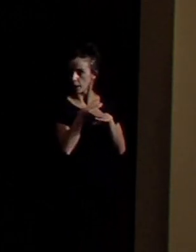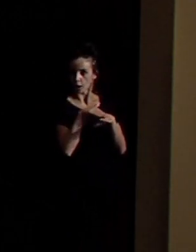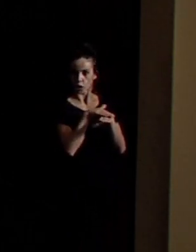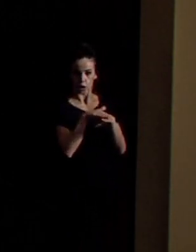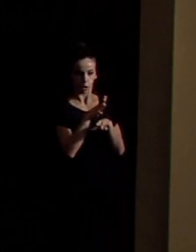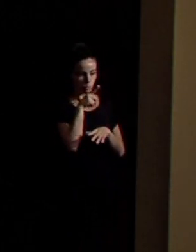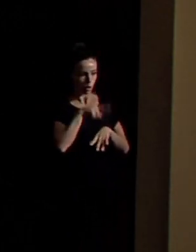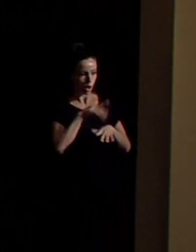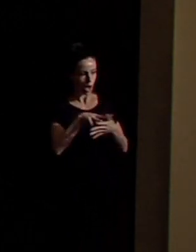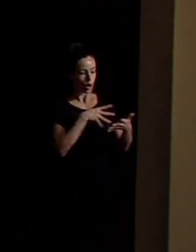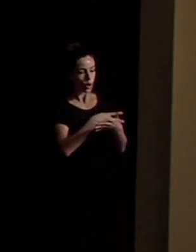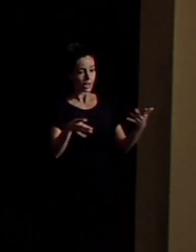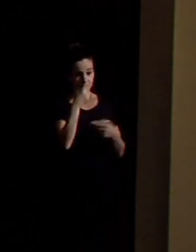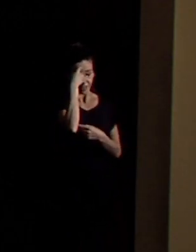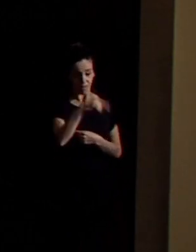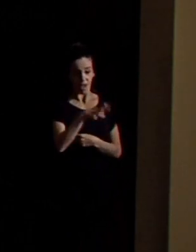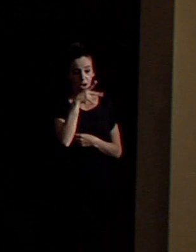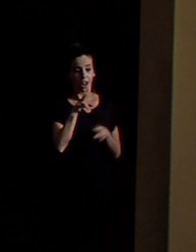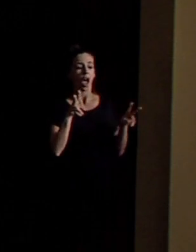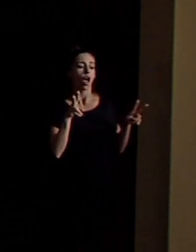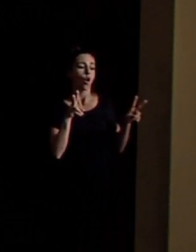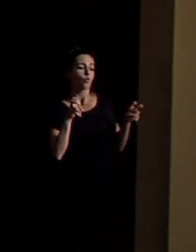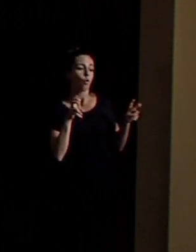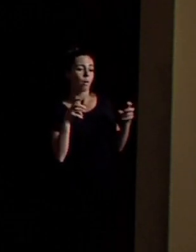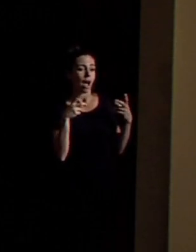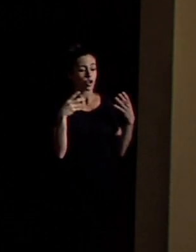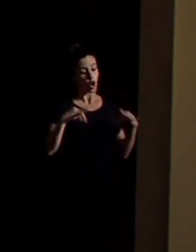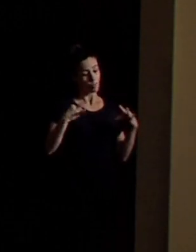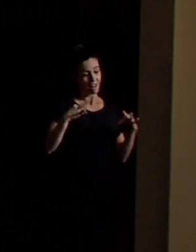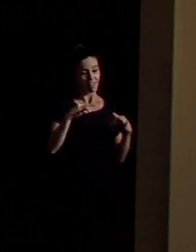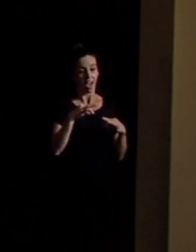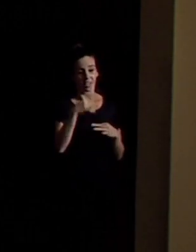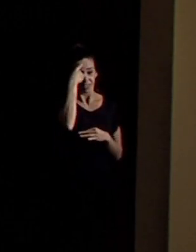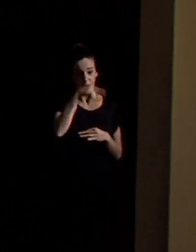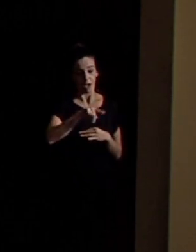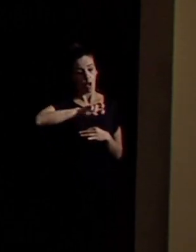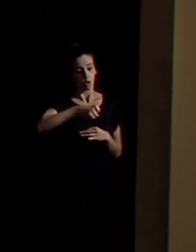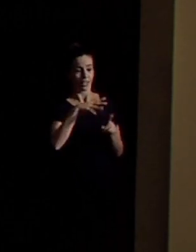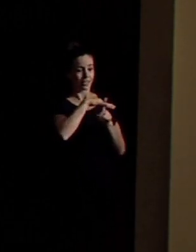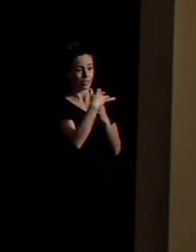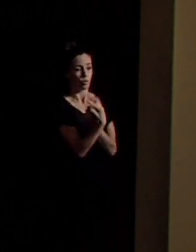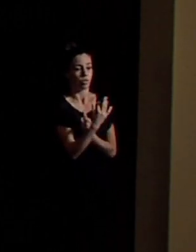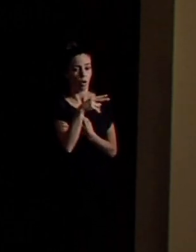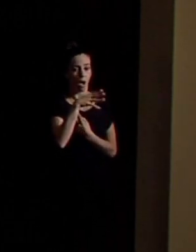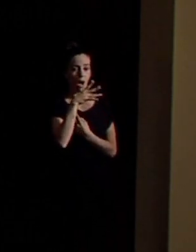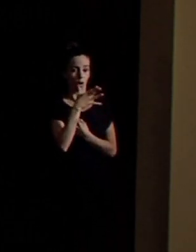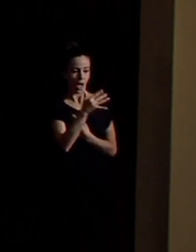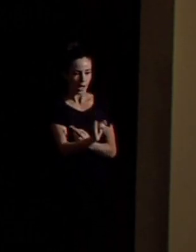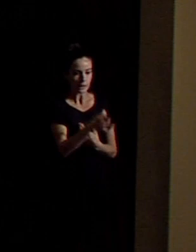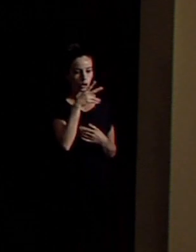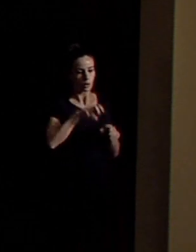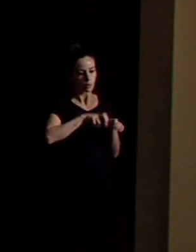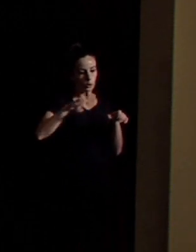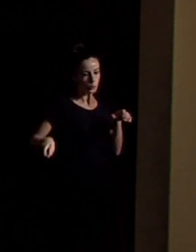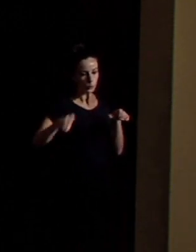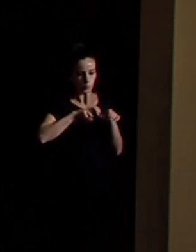el horario. Sabéis que la nueva normalidad nos hace también tener otros escenarios. Entonces, vamos a ir subiendo